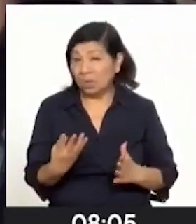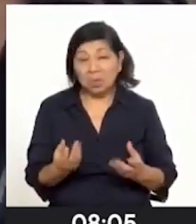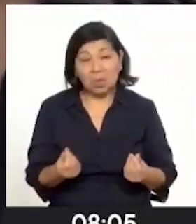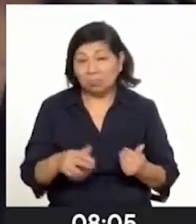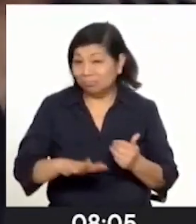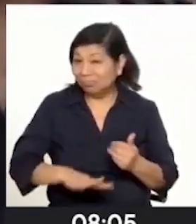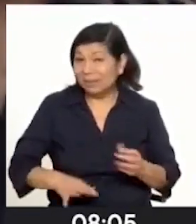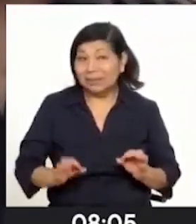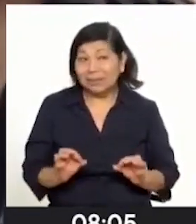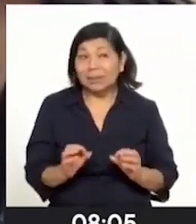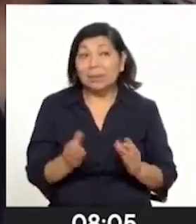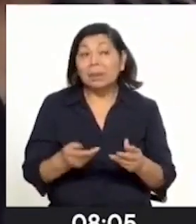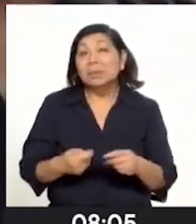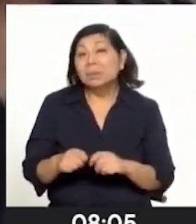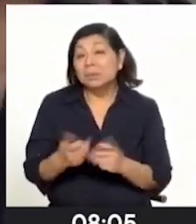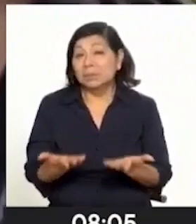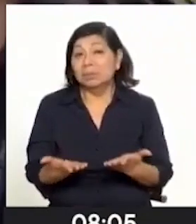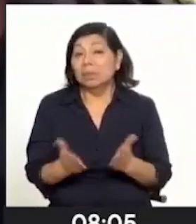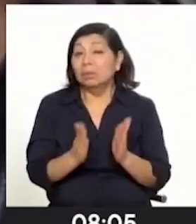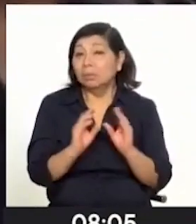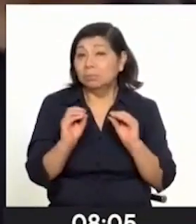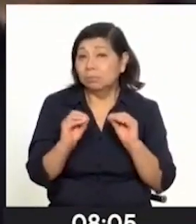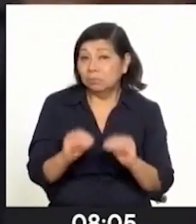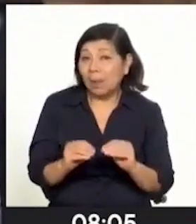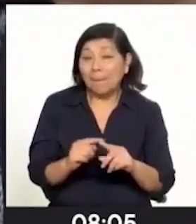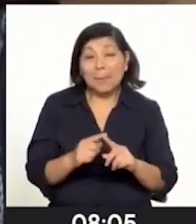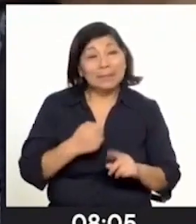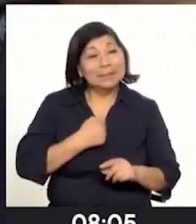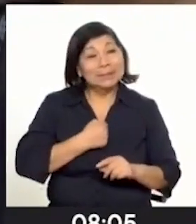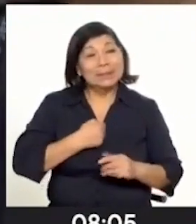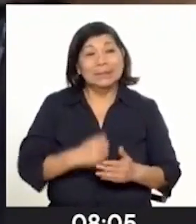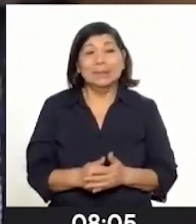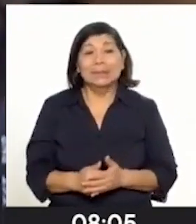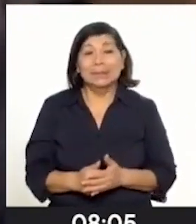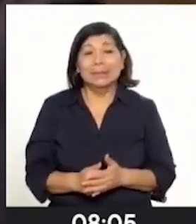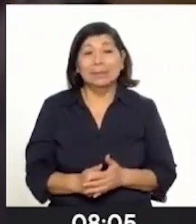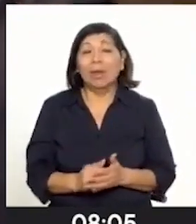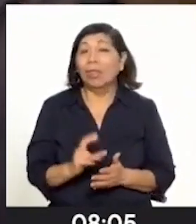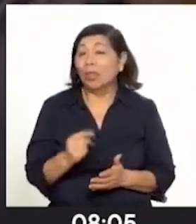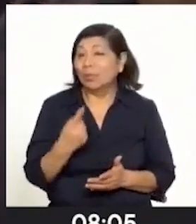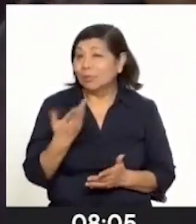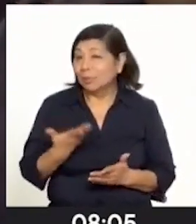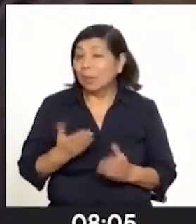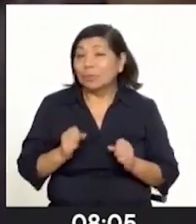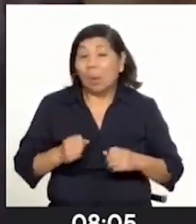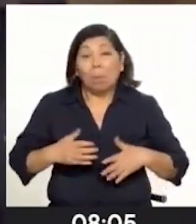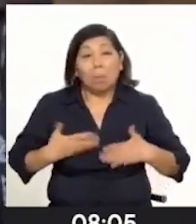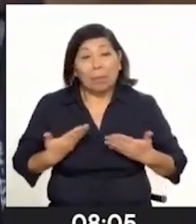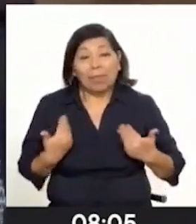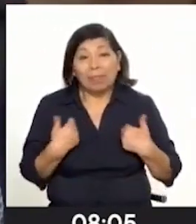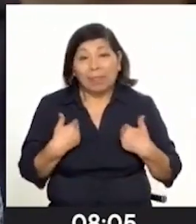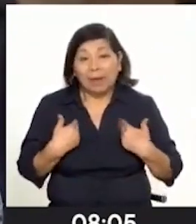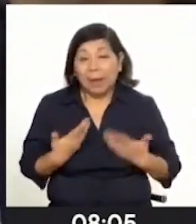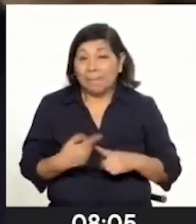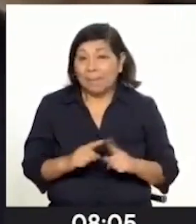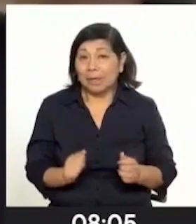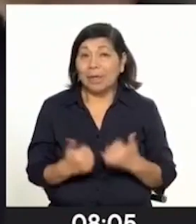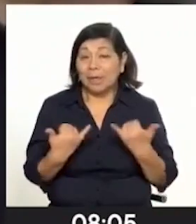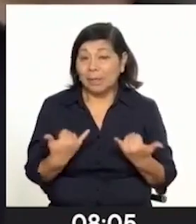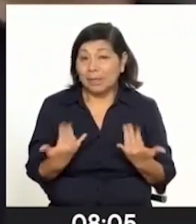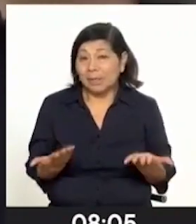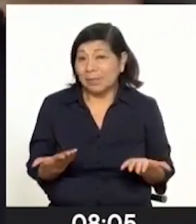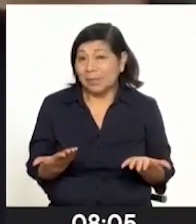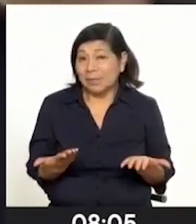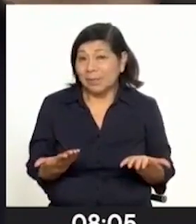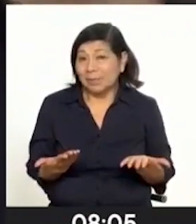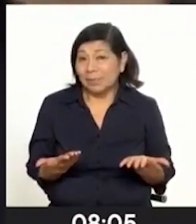tierra. Así fueron diseñados, así se planteó, lamentablemente, ¿no? No considerando que podríamos tener situaciones como esta, que es